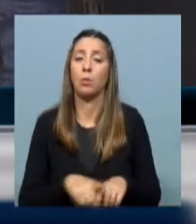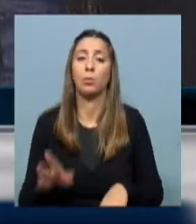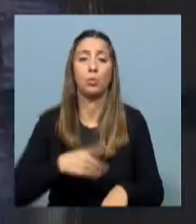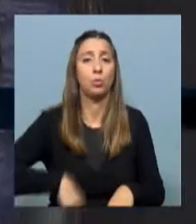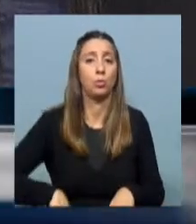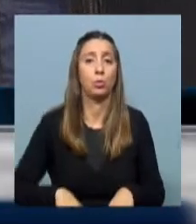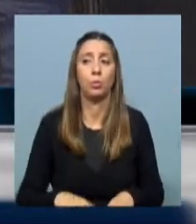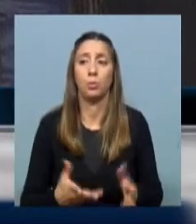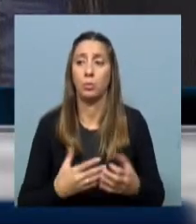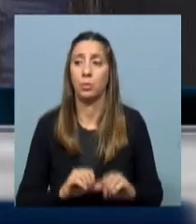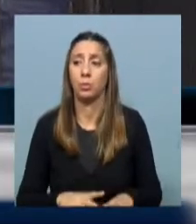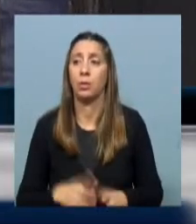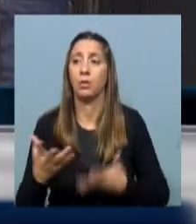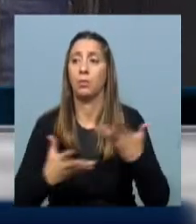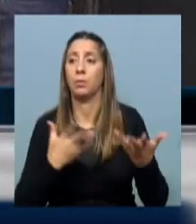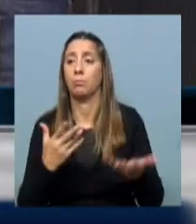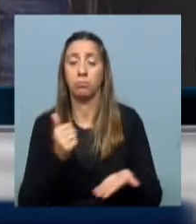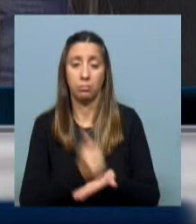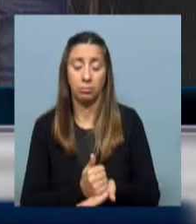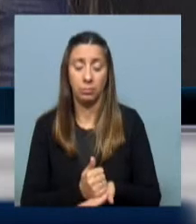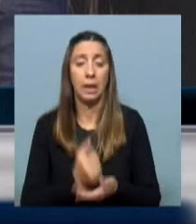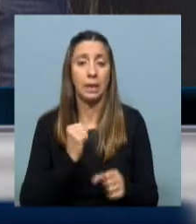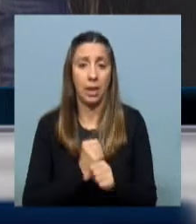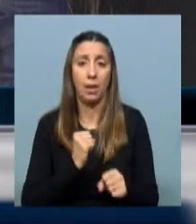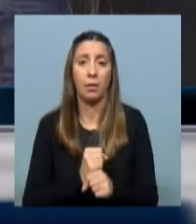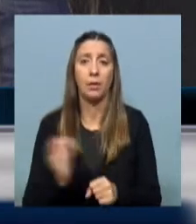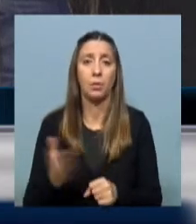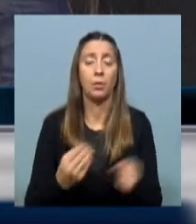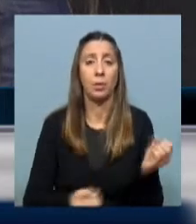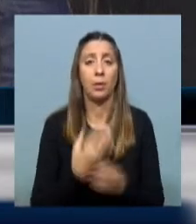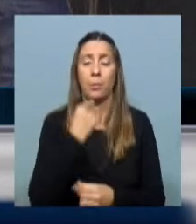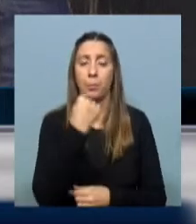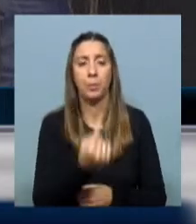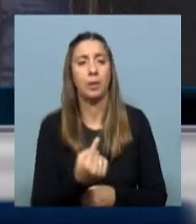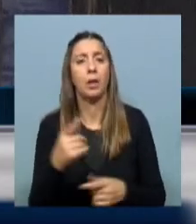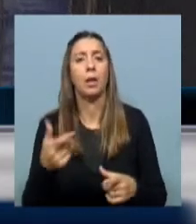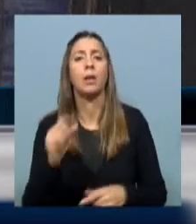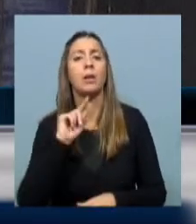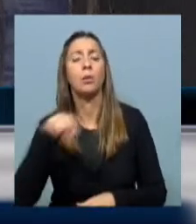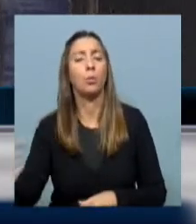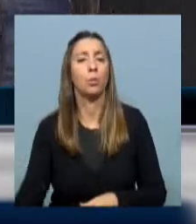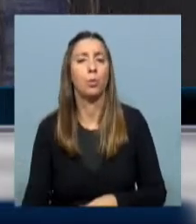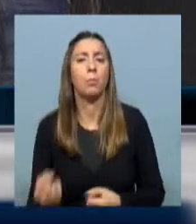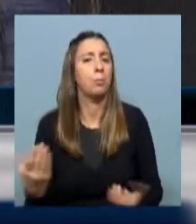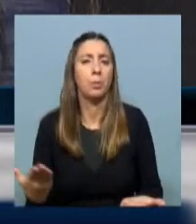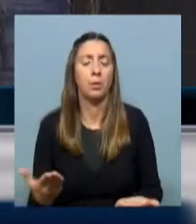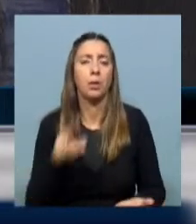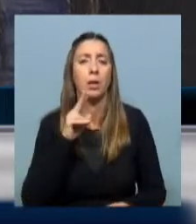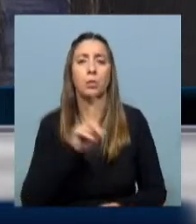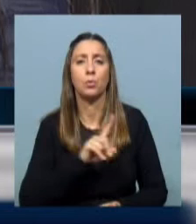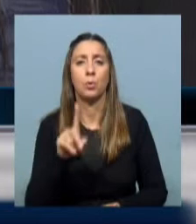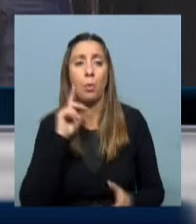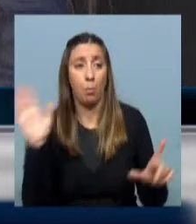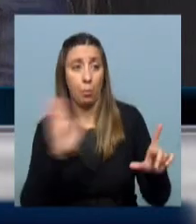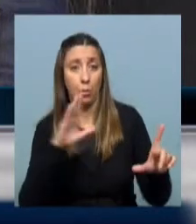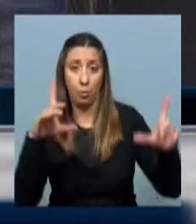todos desde el minuto cero en los incendios y estábamos trabajando. Cuando a mí hoy a la mañana me preguntaban en otro canal por qué no se veía, por qué no